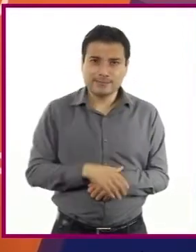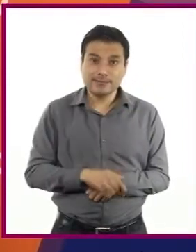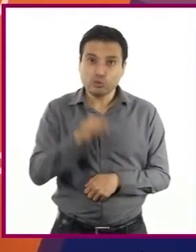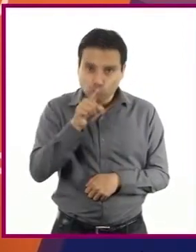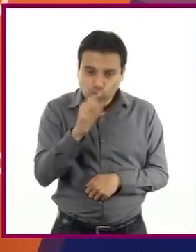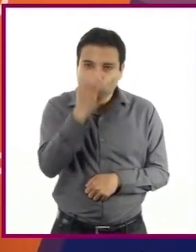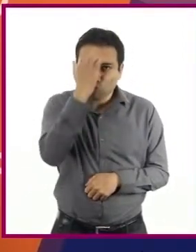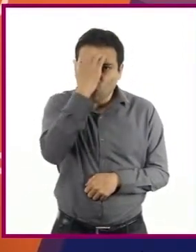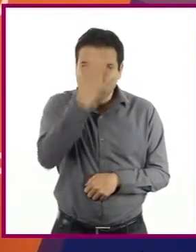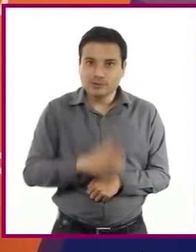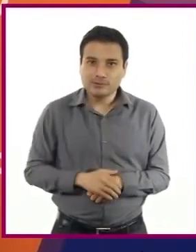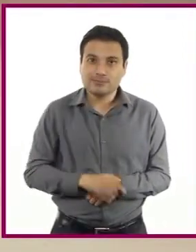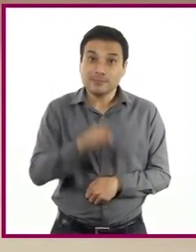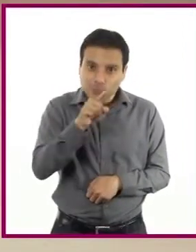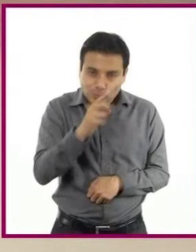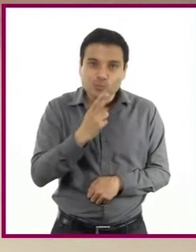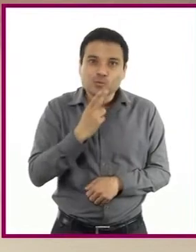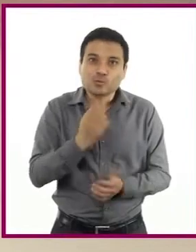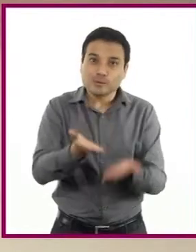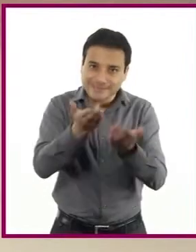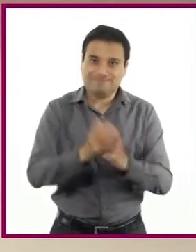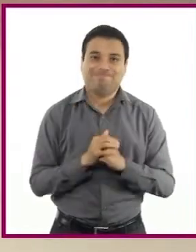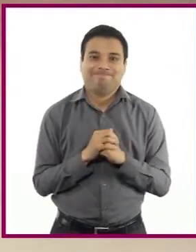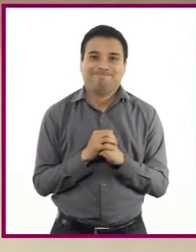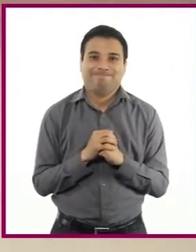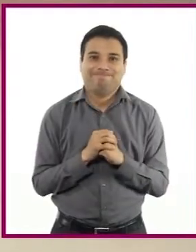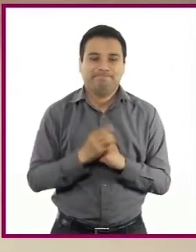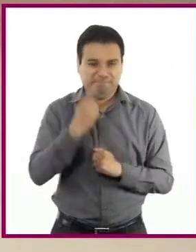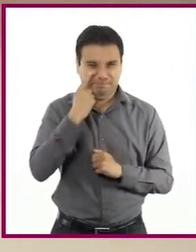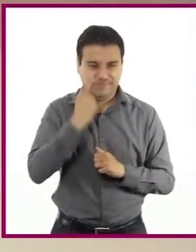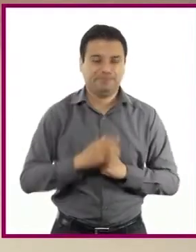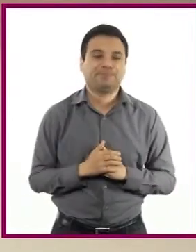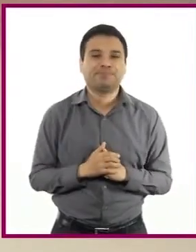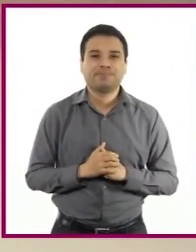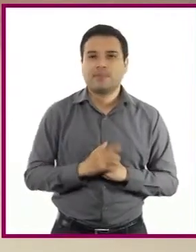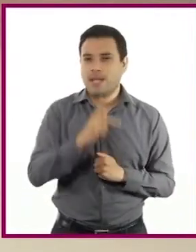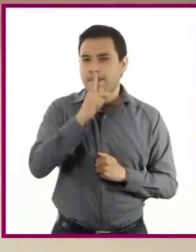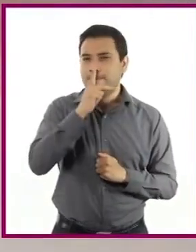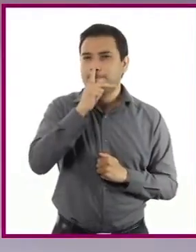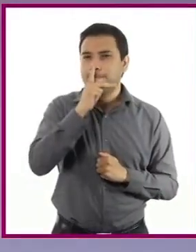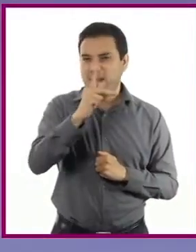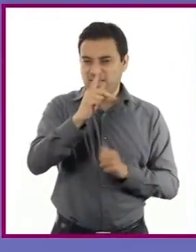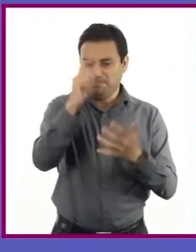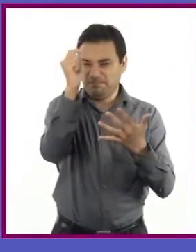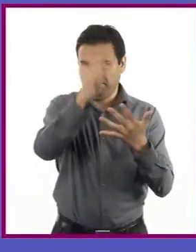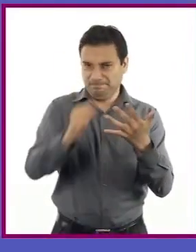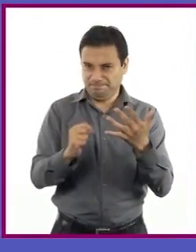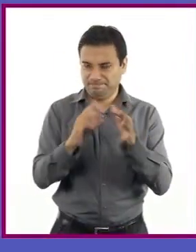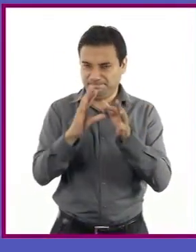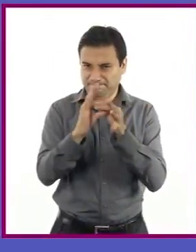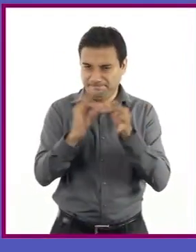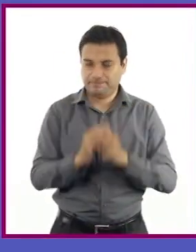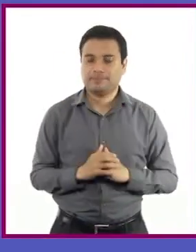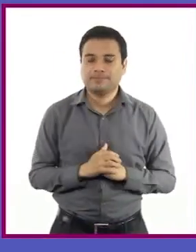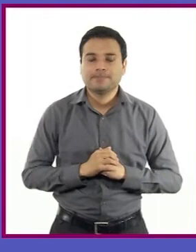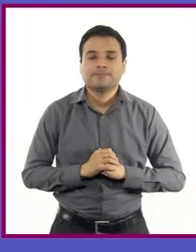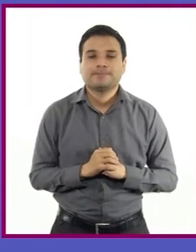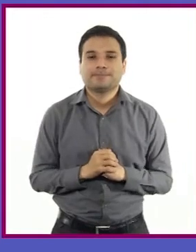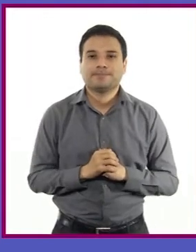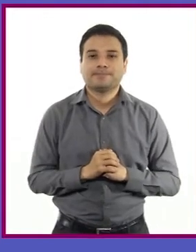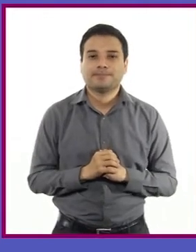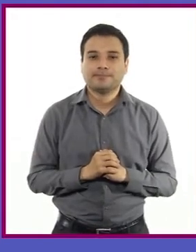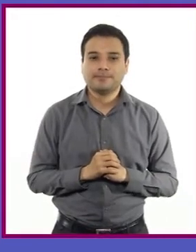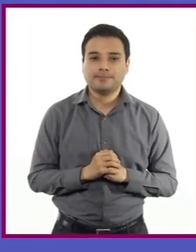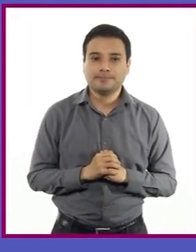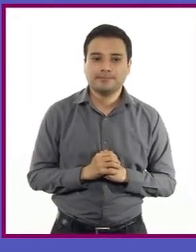conózcanlos, úsenlos. Vayamos ahora a las palabras. Podemos observar que la palabra